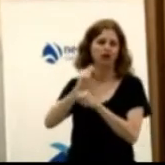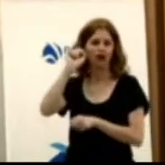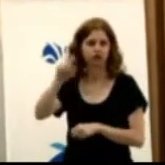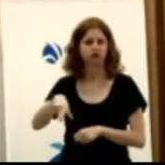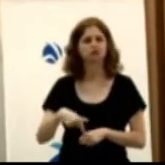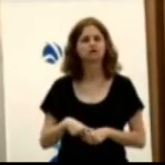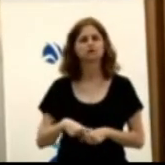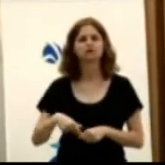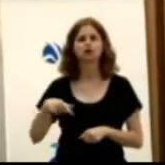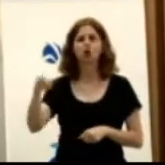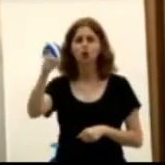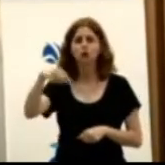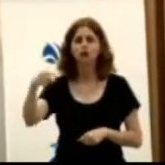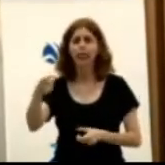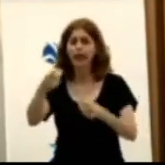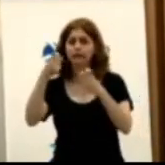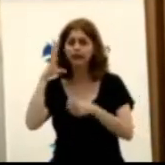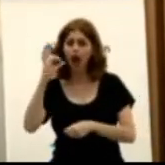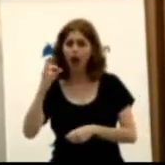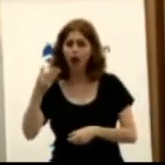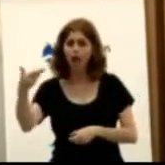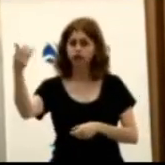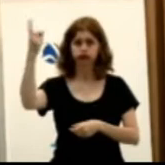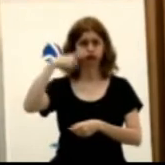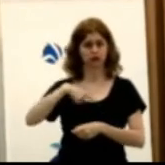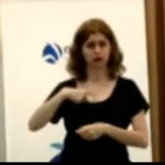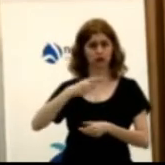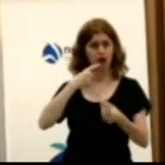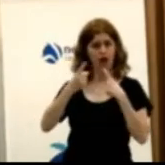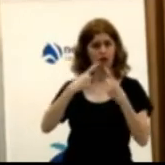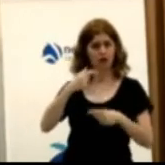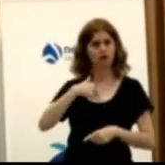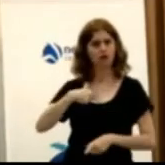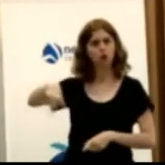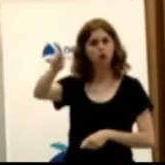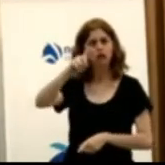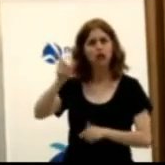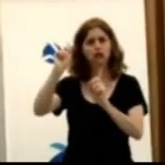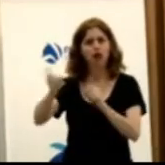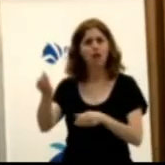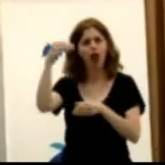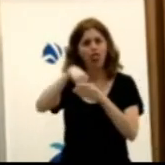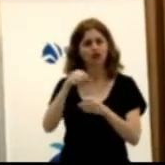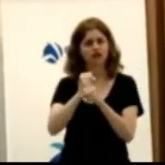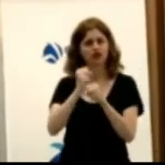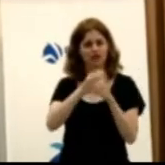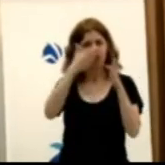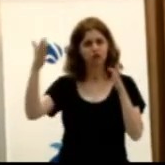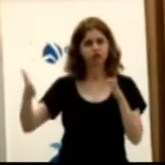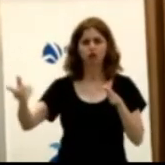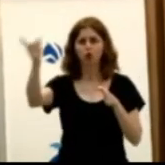Sepan que pueden contar conmigo. Y quiero que ustedes sean parte de esta etapa. Son muy